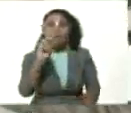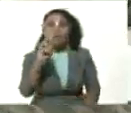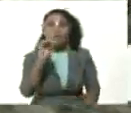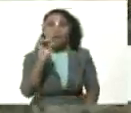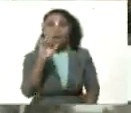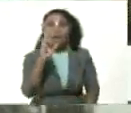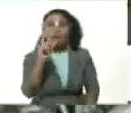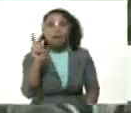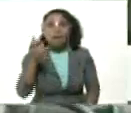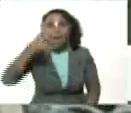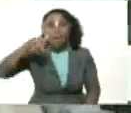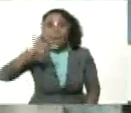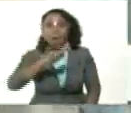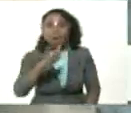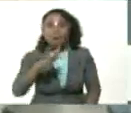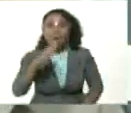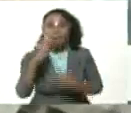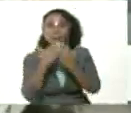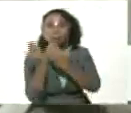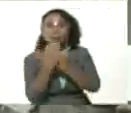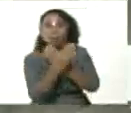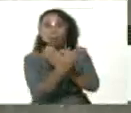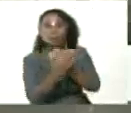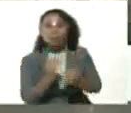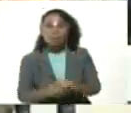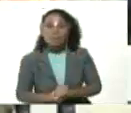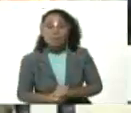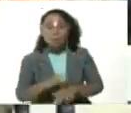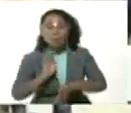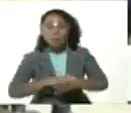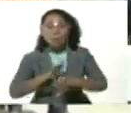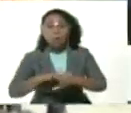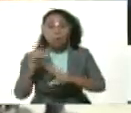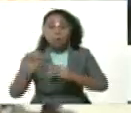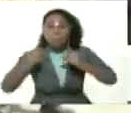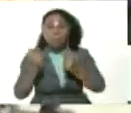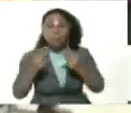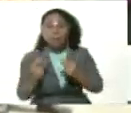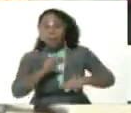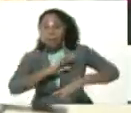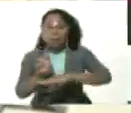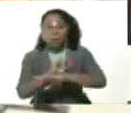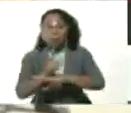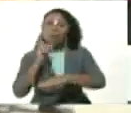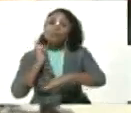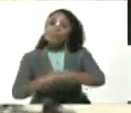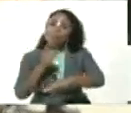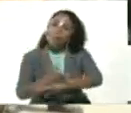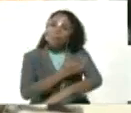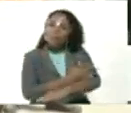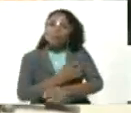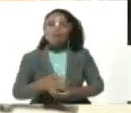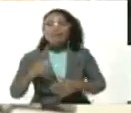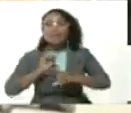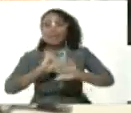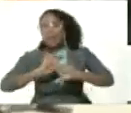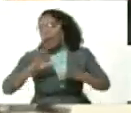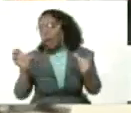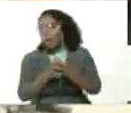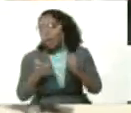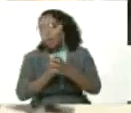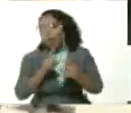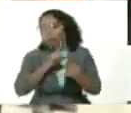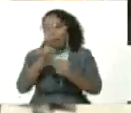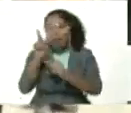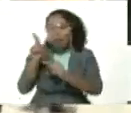y a los pueblos circunvecinos. Por eso actuamos rápido, a tiempo, y ya los equipos allá